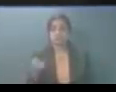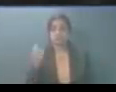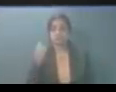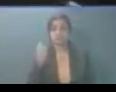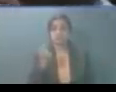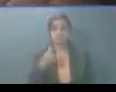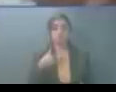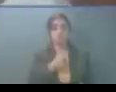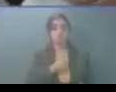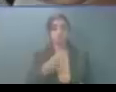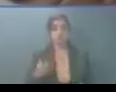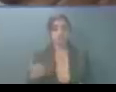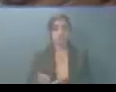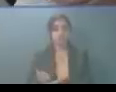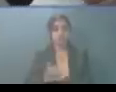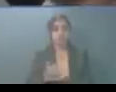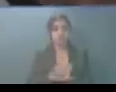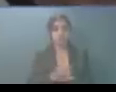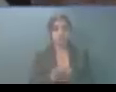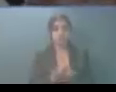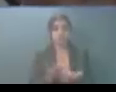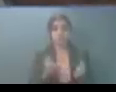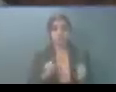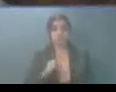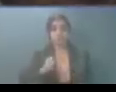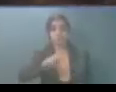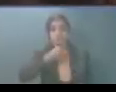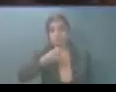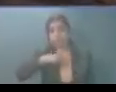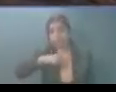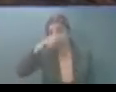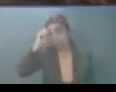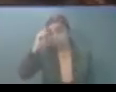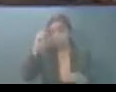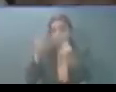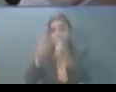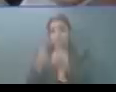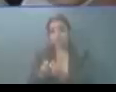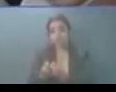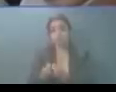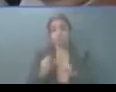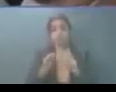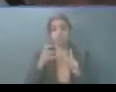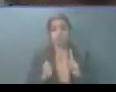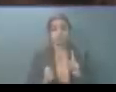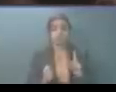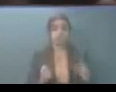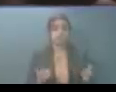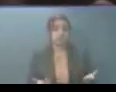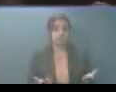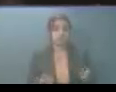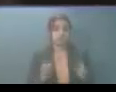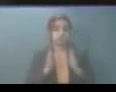Recientemente el Ministerio de Hacienda ha elaborado el informe de ejecución presupuestaria del primer semestre. Está colocado en